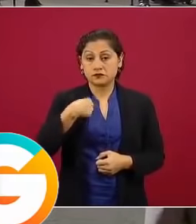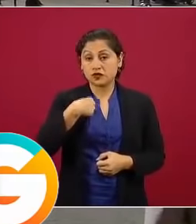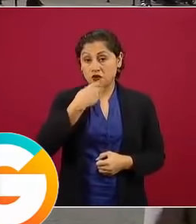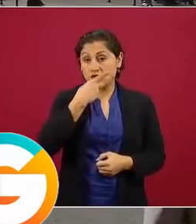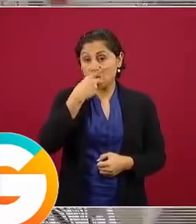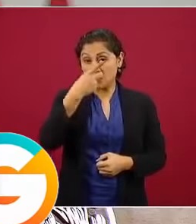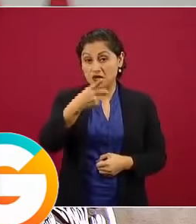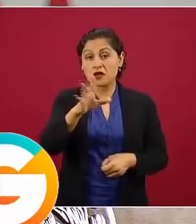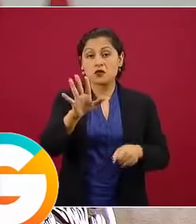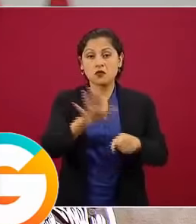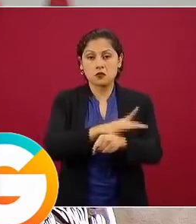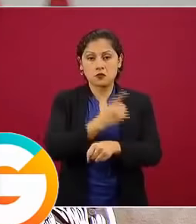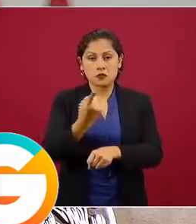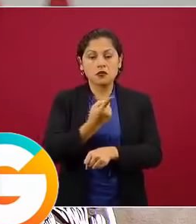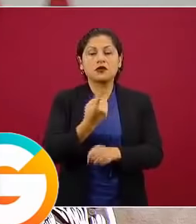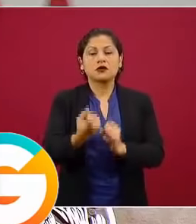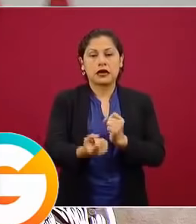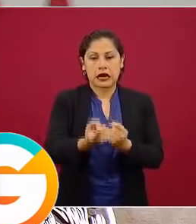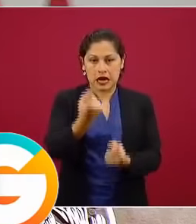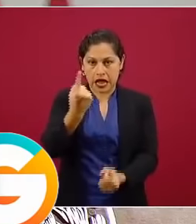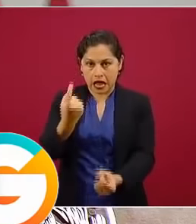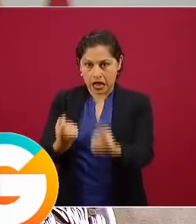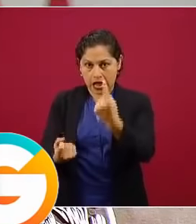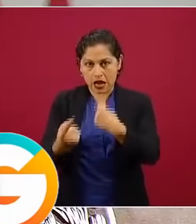piensan o